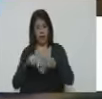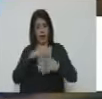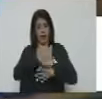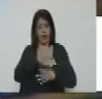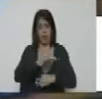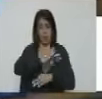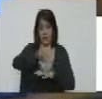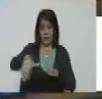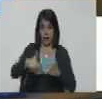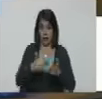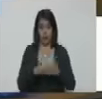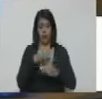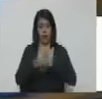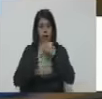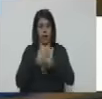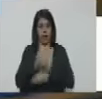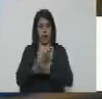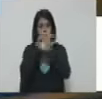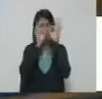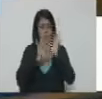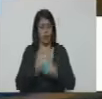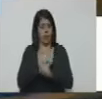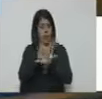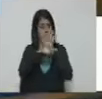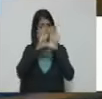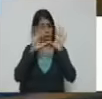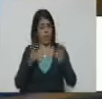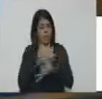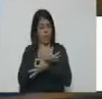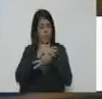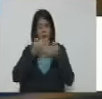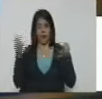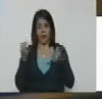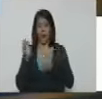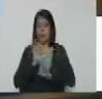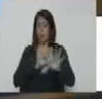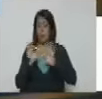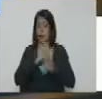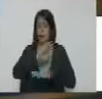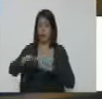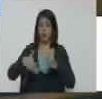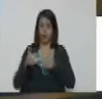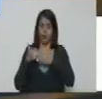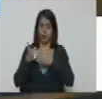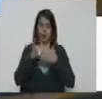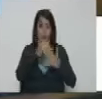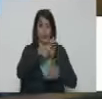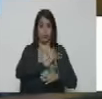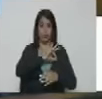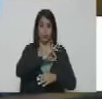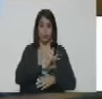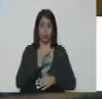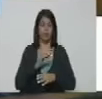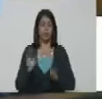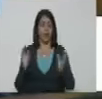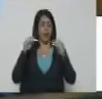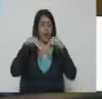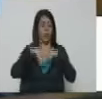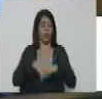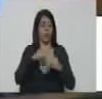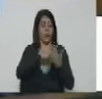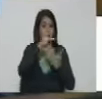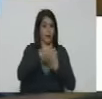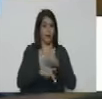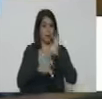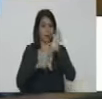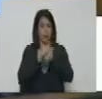intereses colectivos, se realicen de manera transparente, eficaz y eficiente en beneficio de la sociedad, en consonancia con el plan